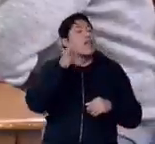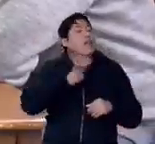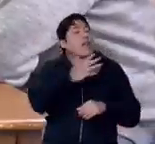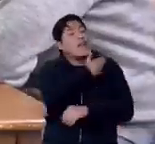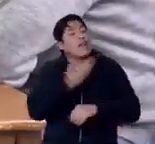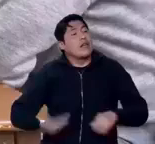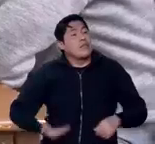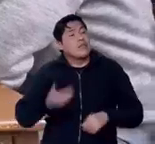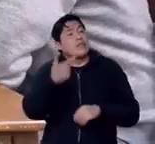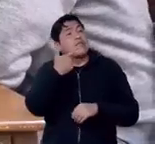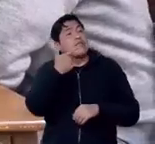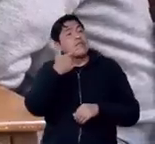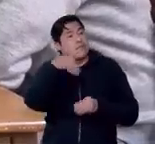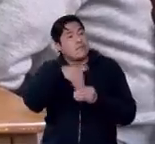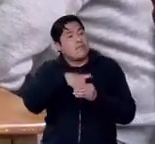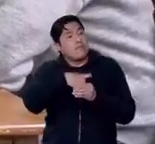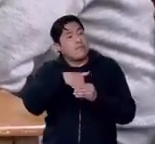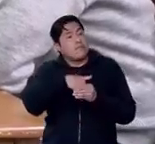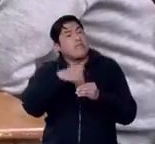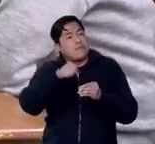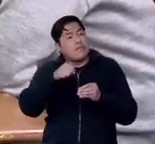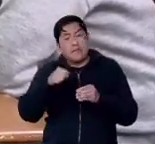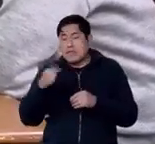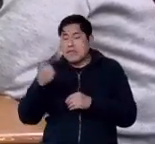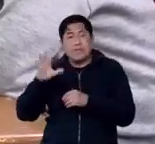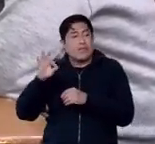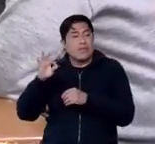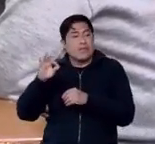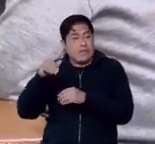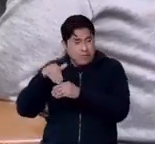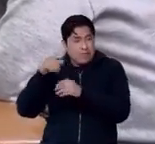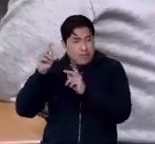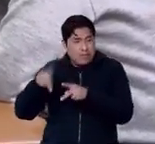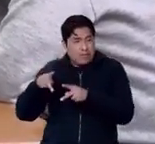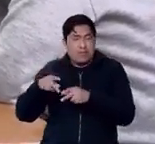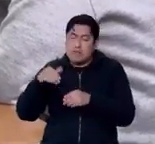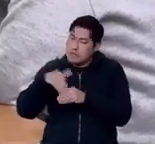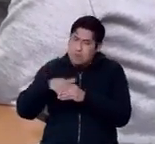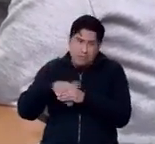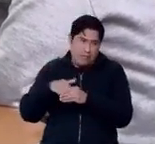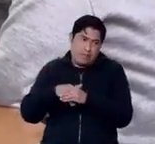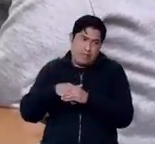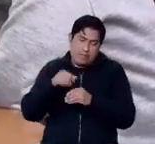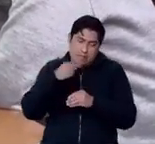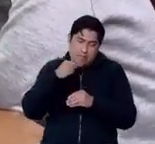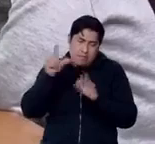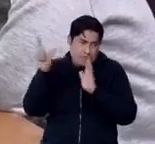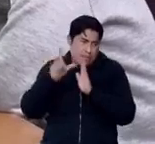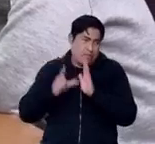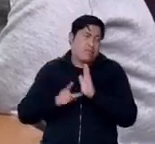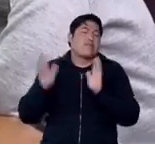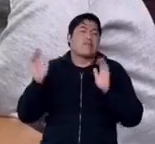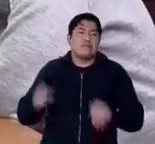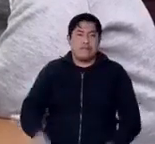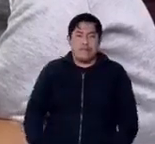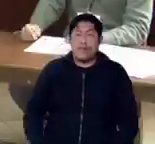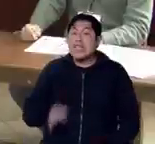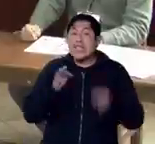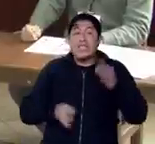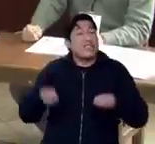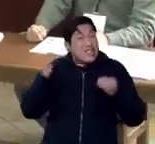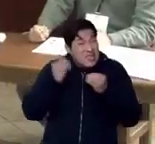Señora presidenta, hay 21 papeletas en el ánfora y 19 son los ciudadanos que han emitido su voto según nuestra lista